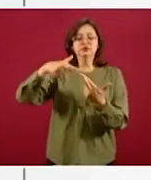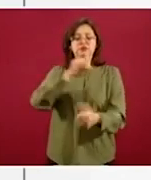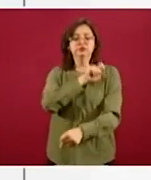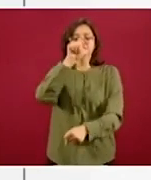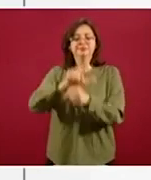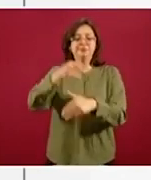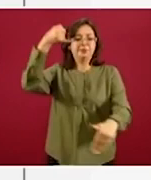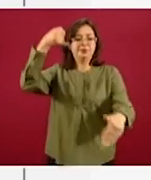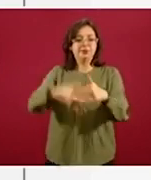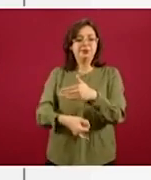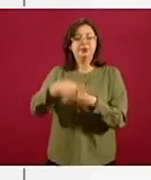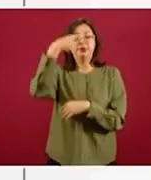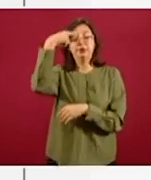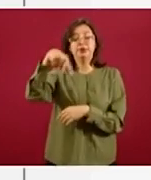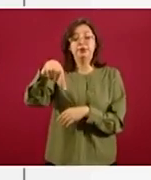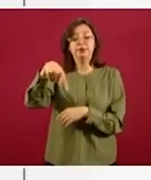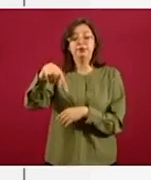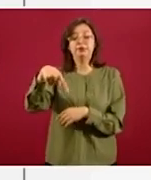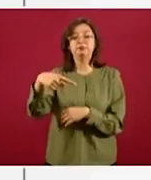especialidad para poder